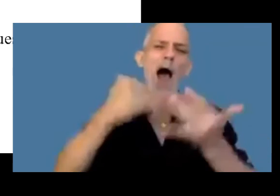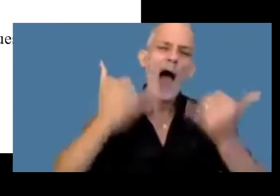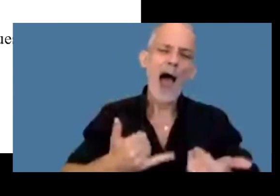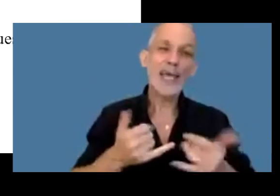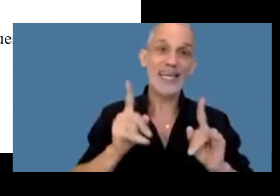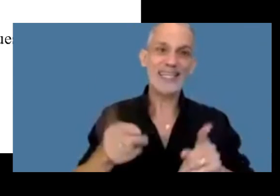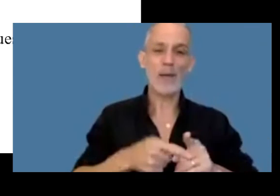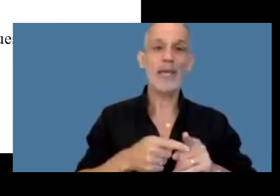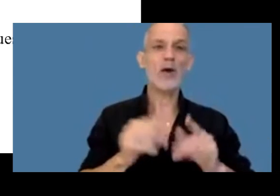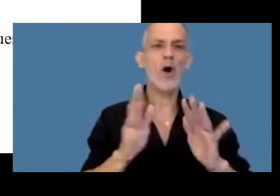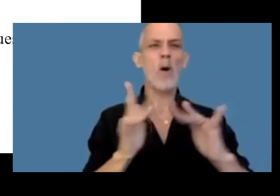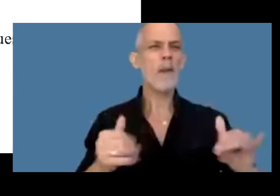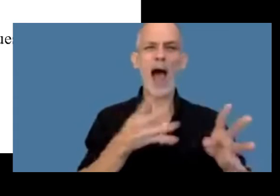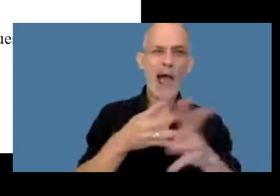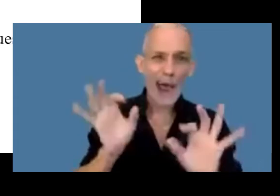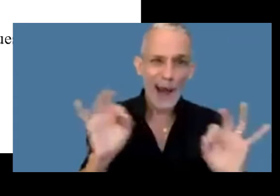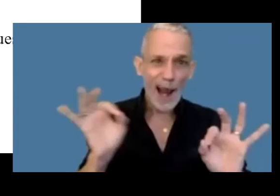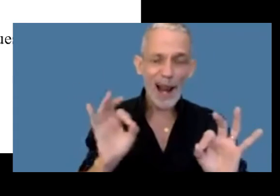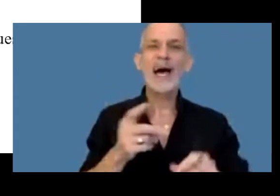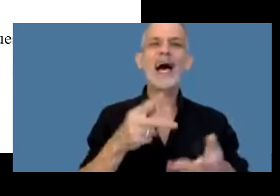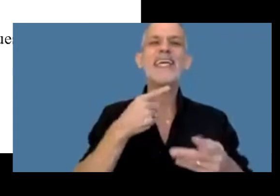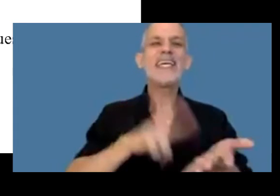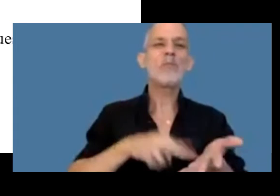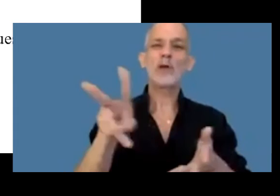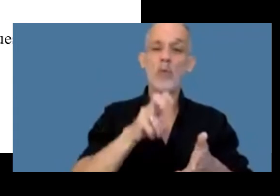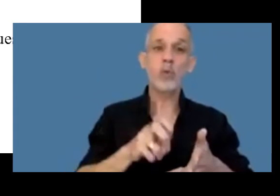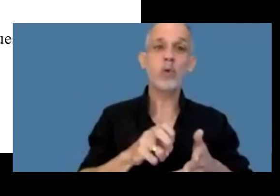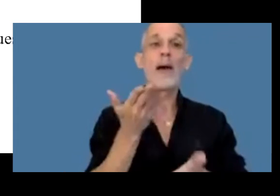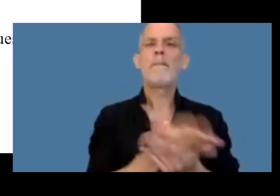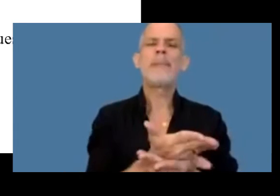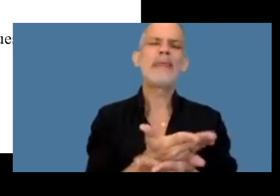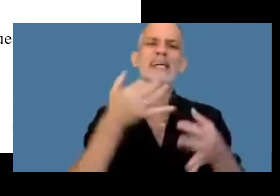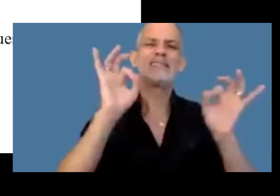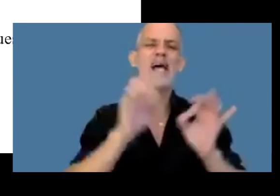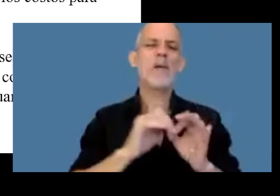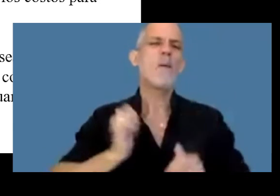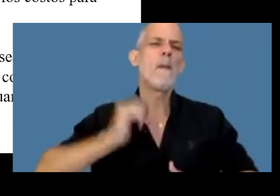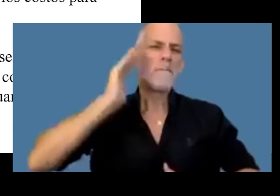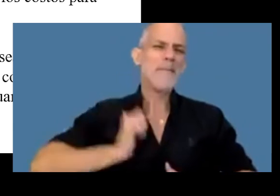de paz a aquellos que solicitan la exención del servicio militar.